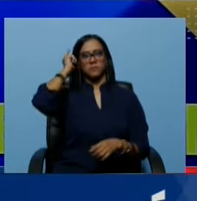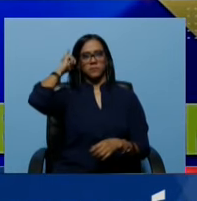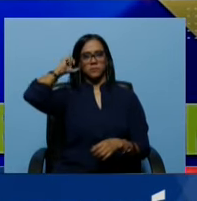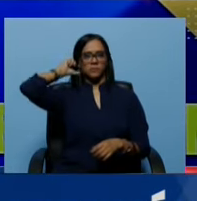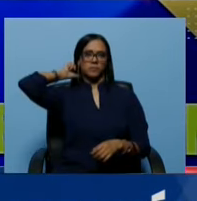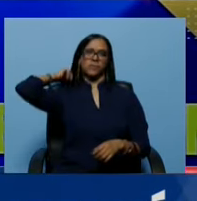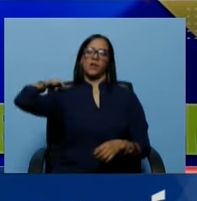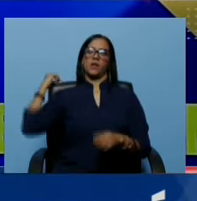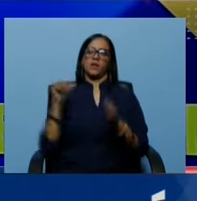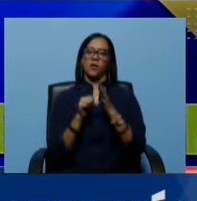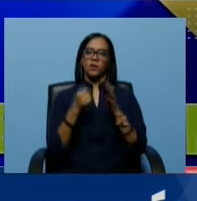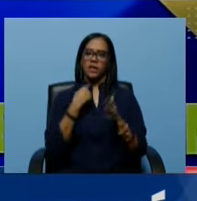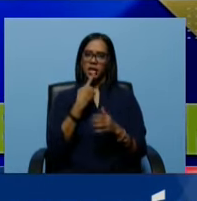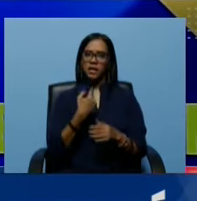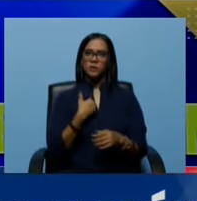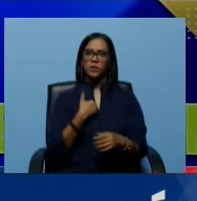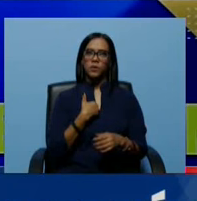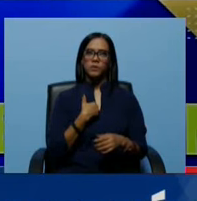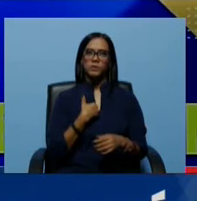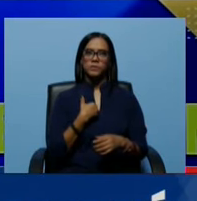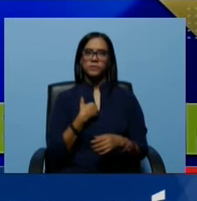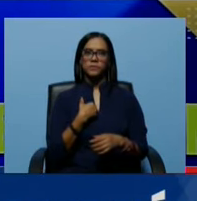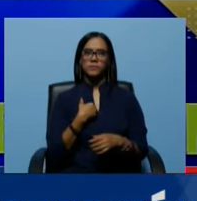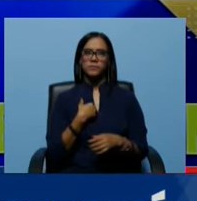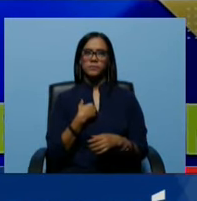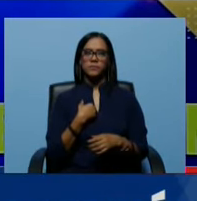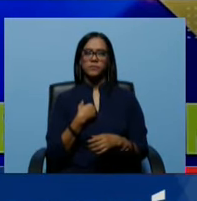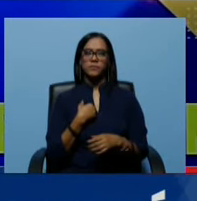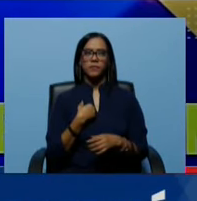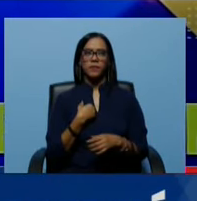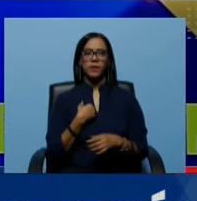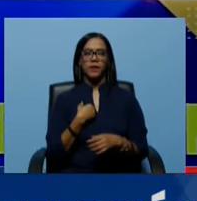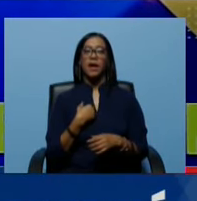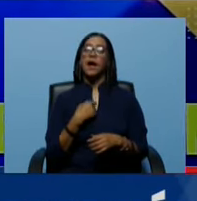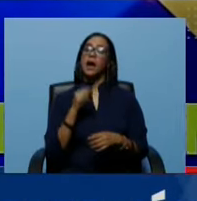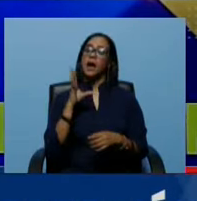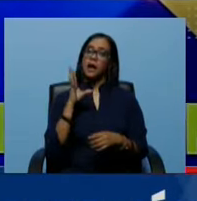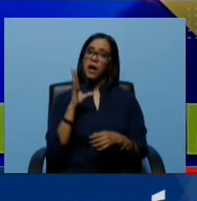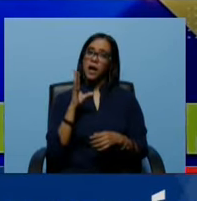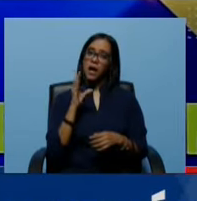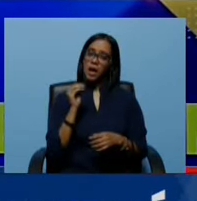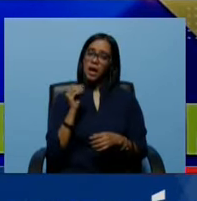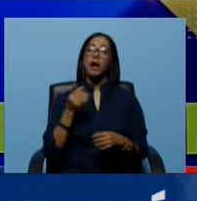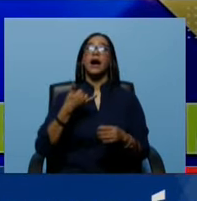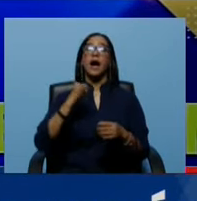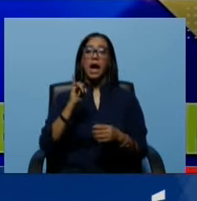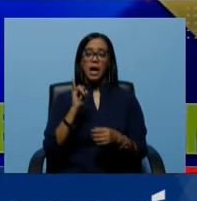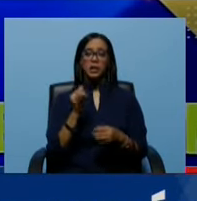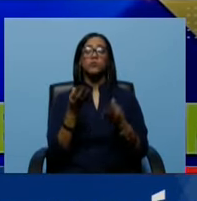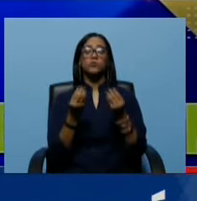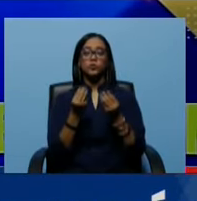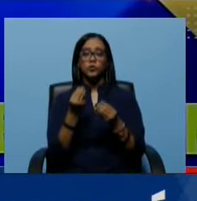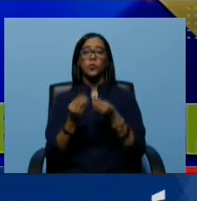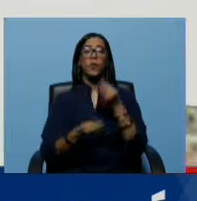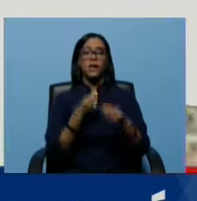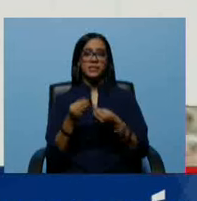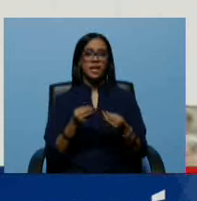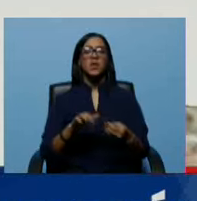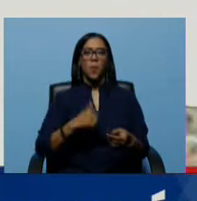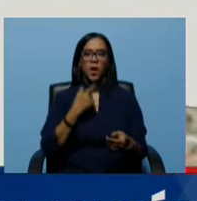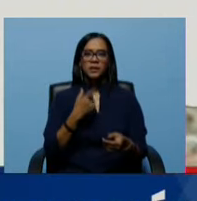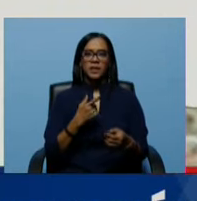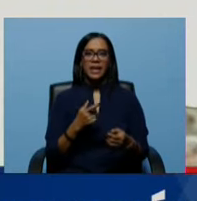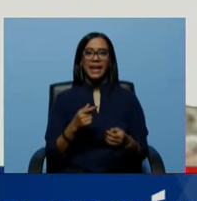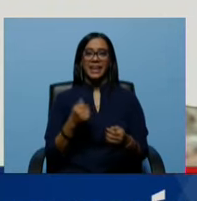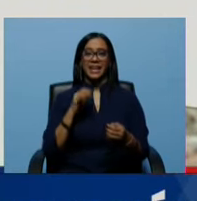yo, sin exagerar, hay mucho por hacer, hasta podría atreverme a decir, está todo